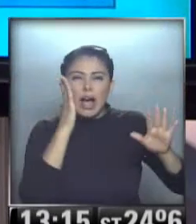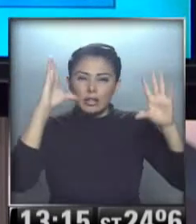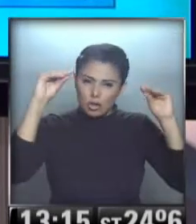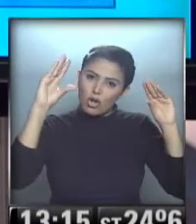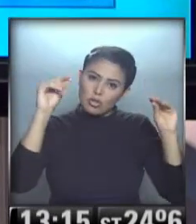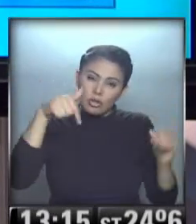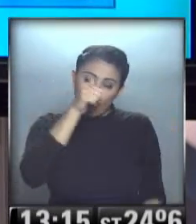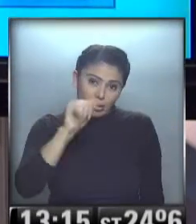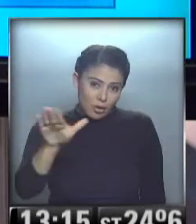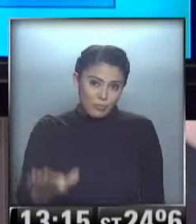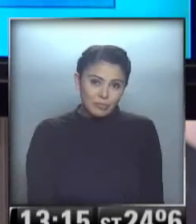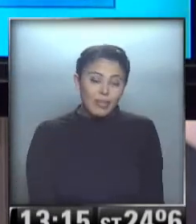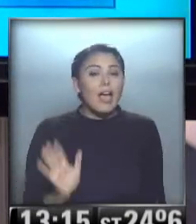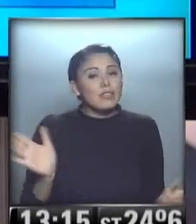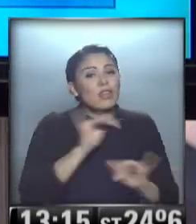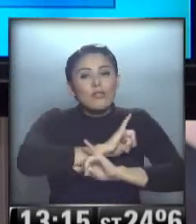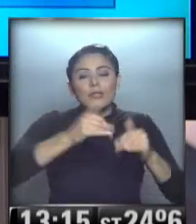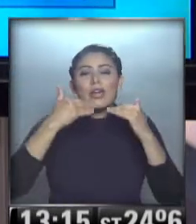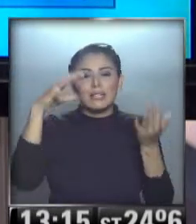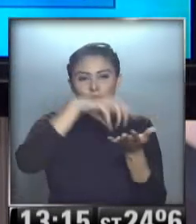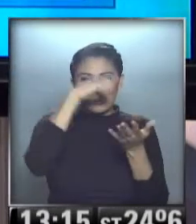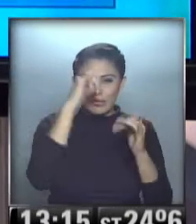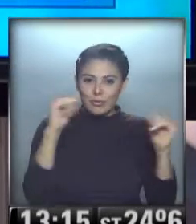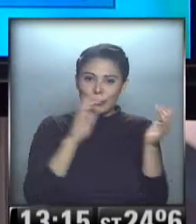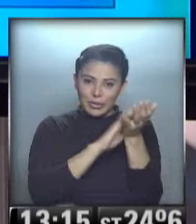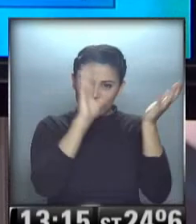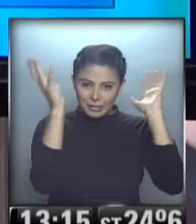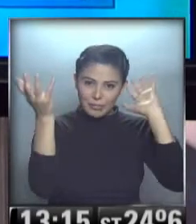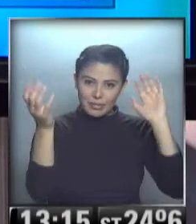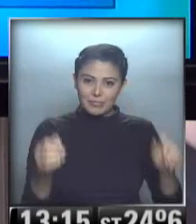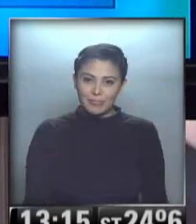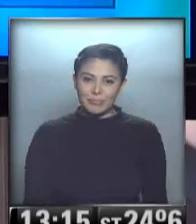la noche de este domingo. Es información gentileza del Servicio Meteorológico Nacional.